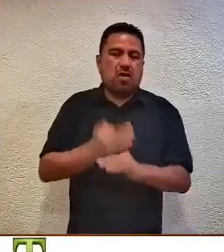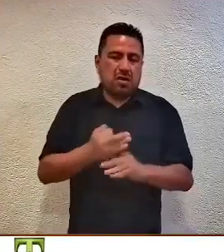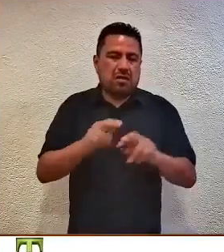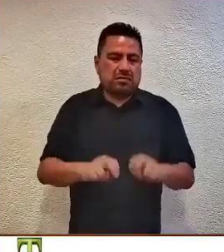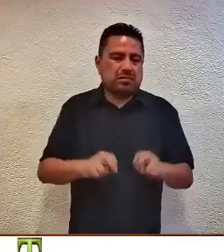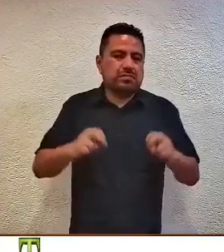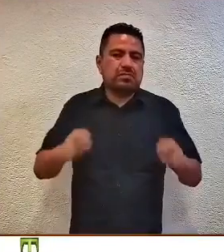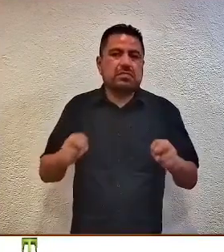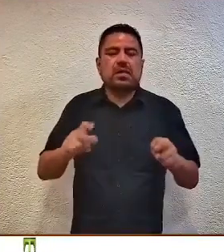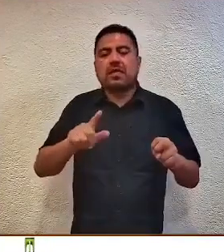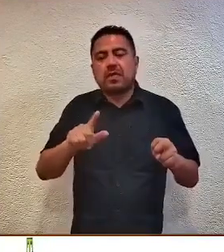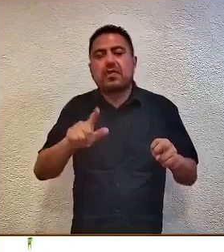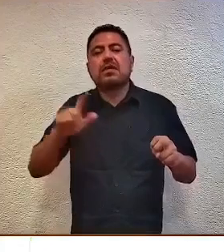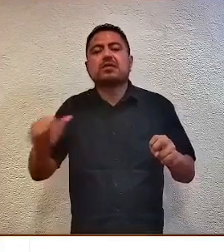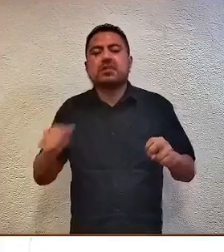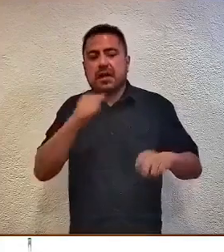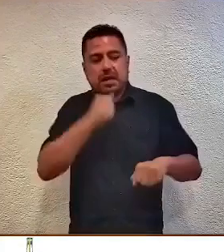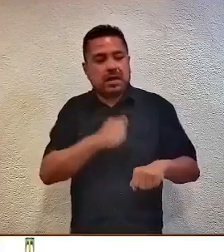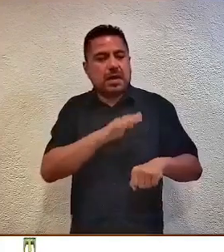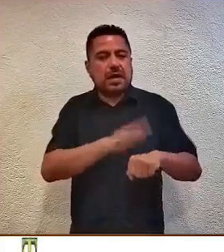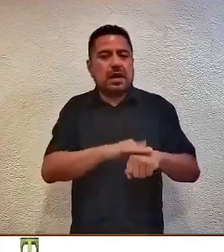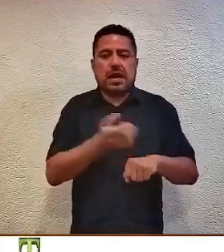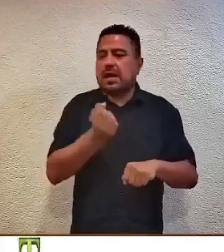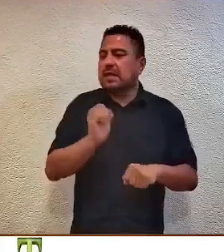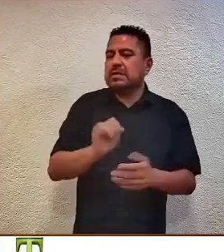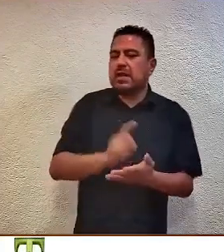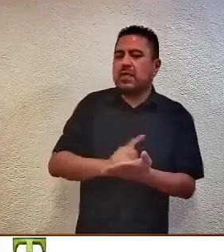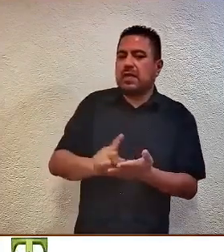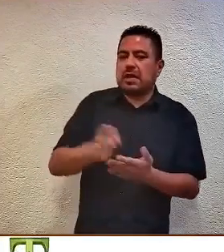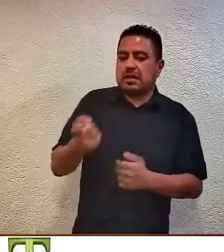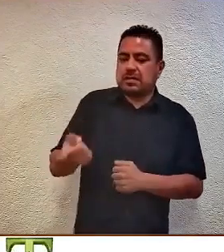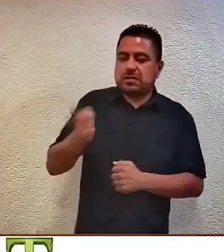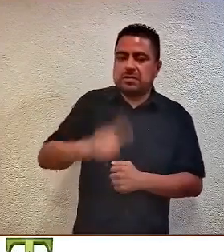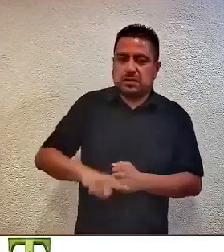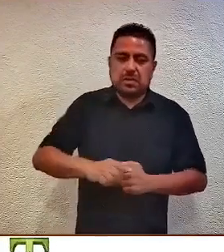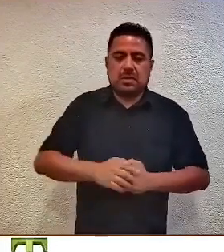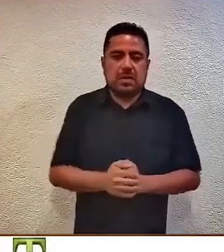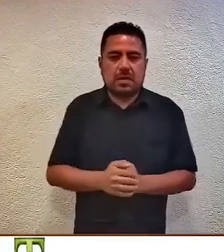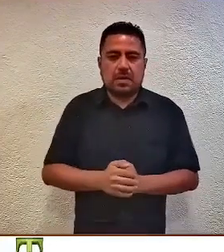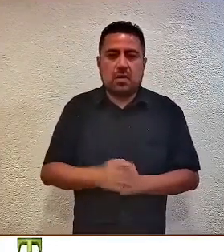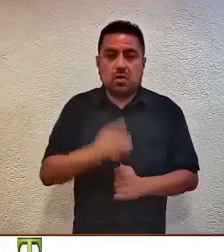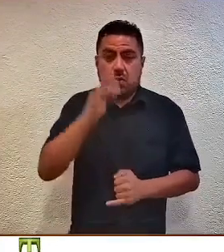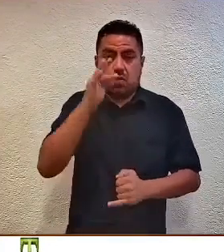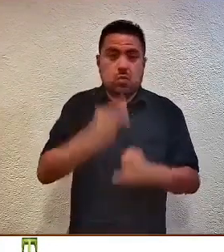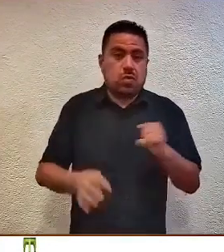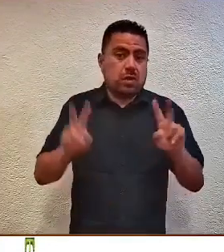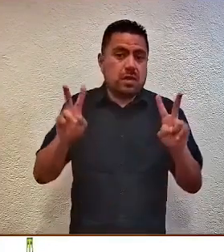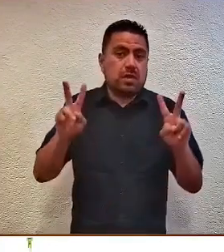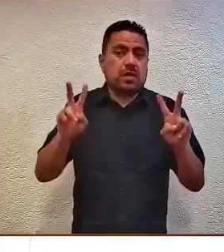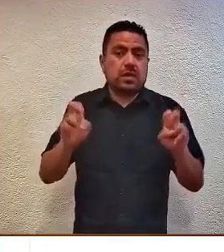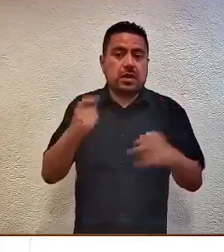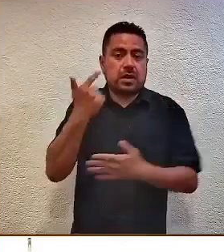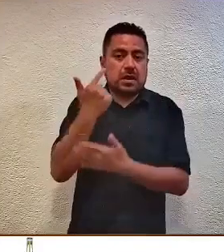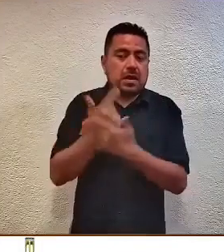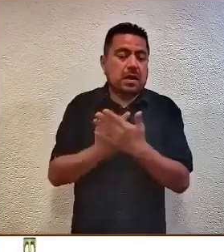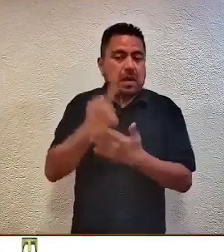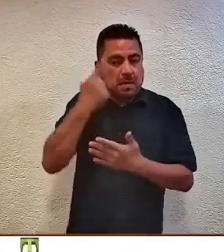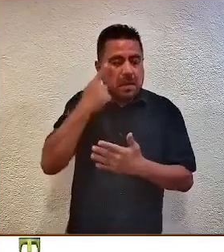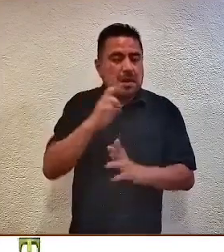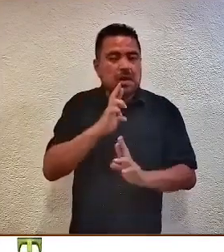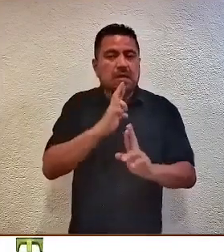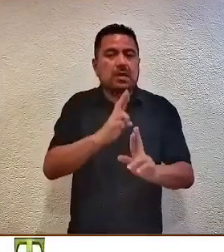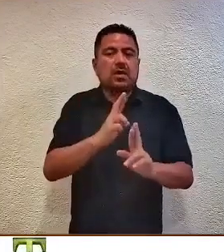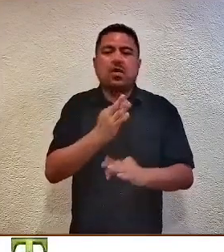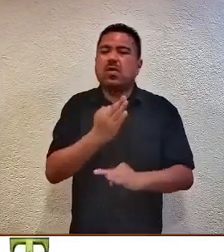sesión y en consecuencia notificarse como en derecho corresponda. El último asunto listado para